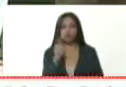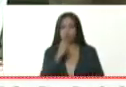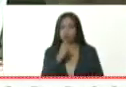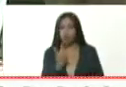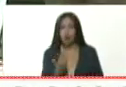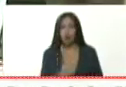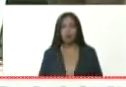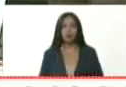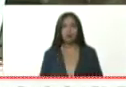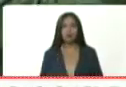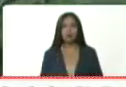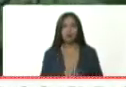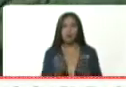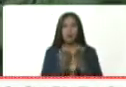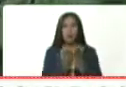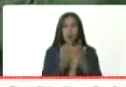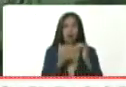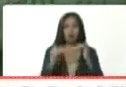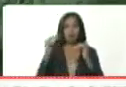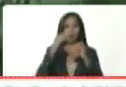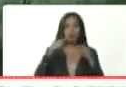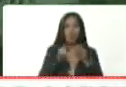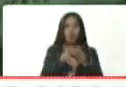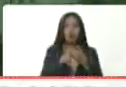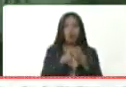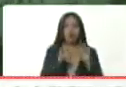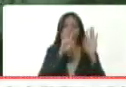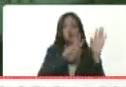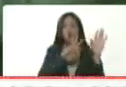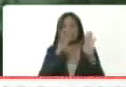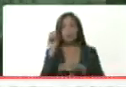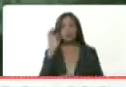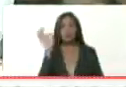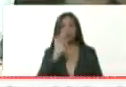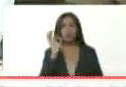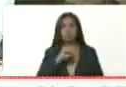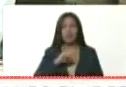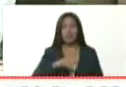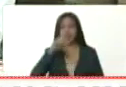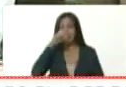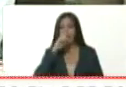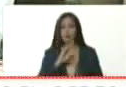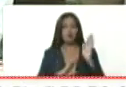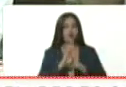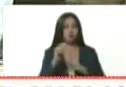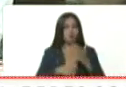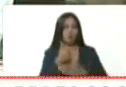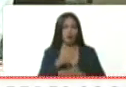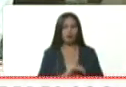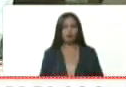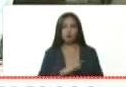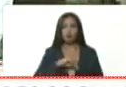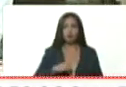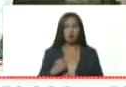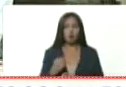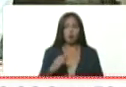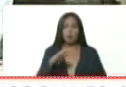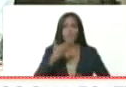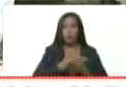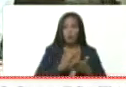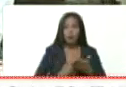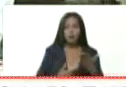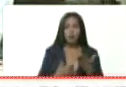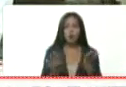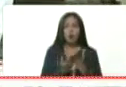con escolaridad por encima del 90% y este año tenemos de seguir creciendo nos hemos propuesto escolaridad